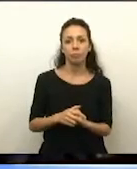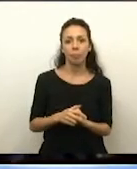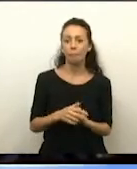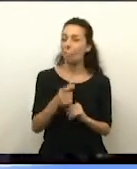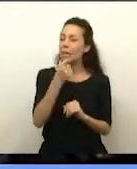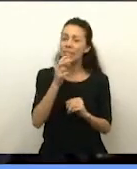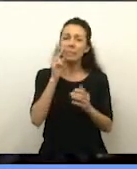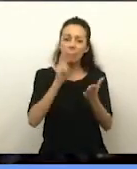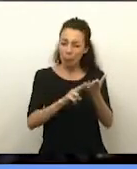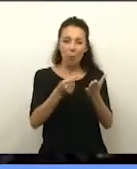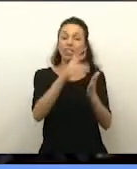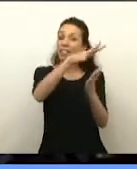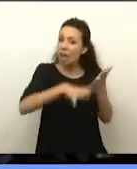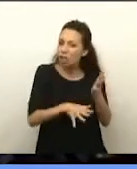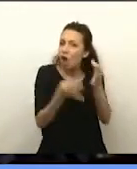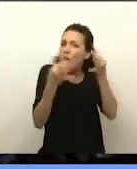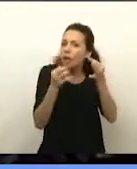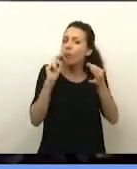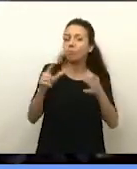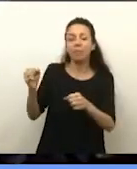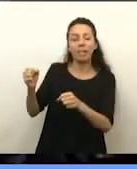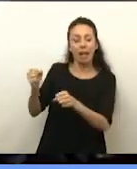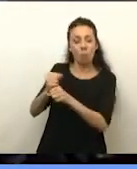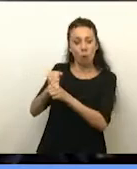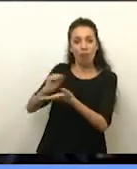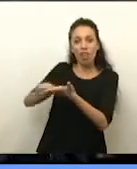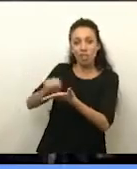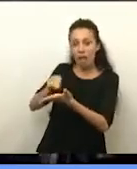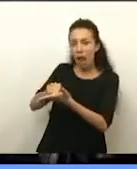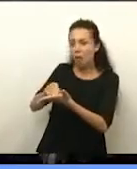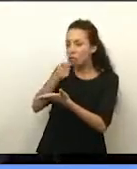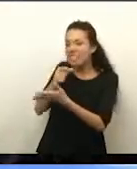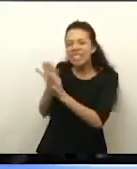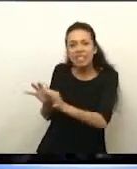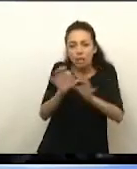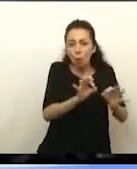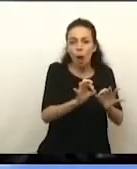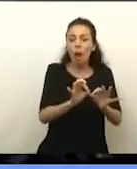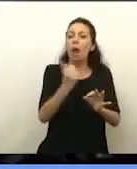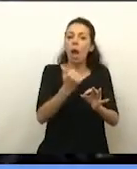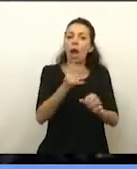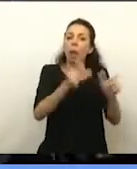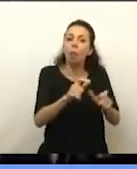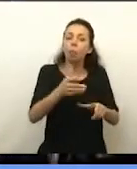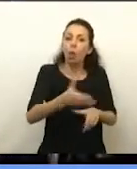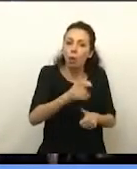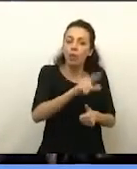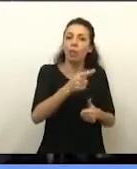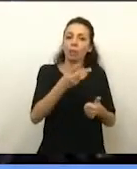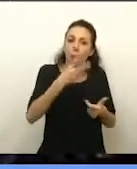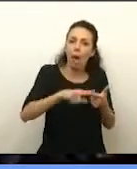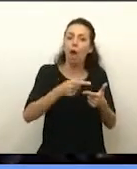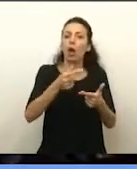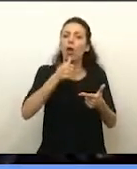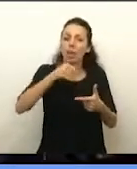original del senado quedarían afuera muchos productores tabacaleros de aleros y yerbateros de misiones